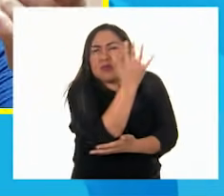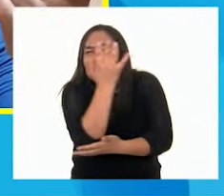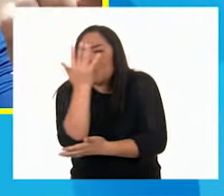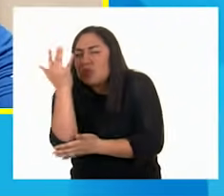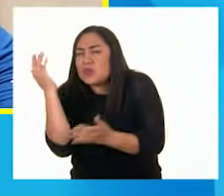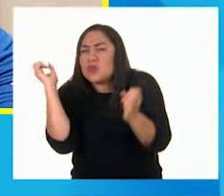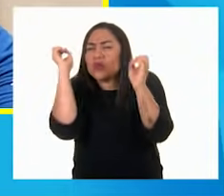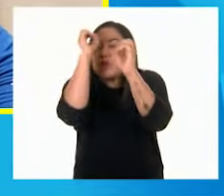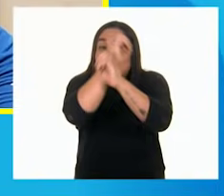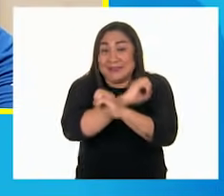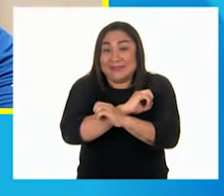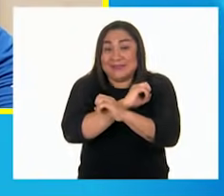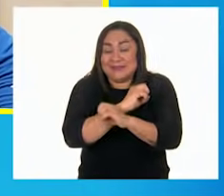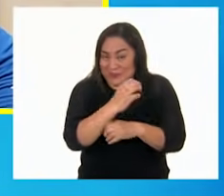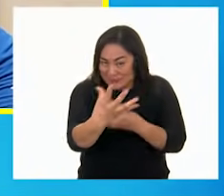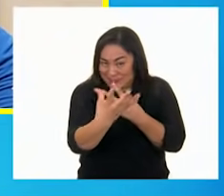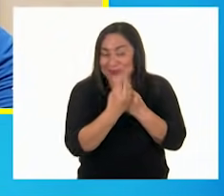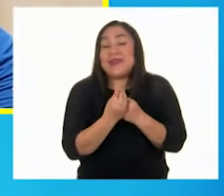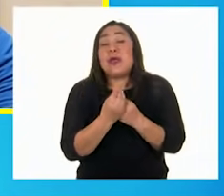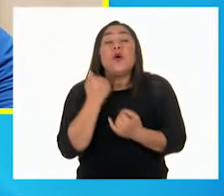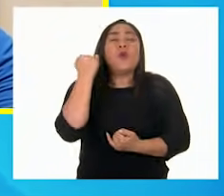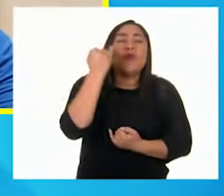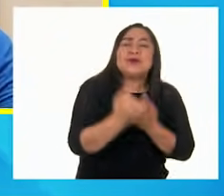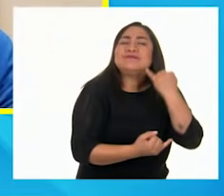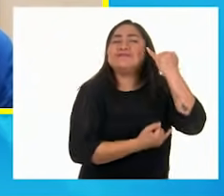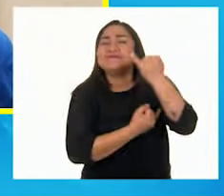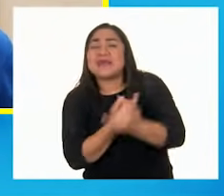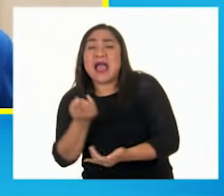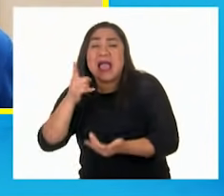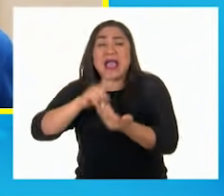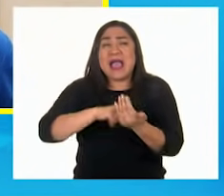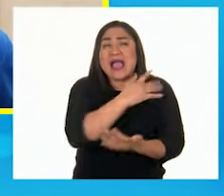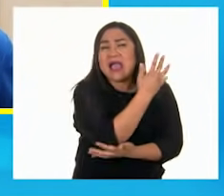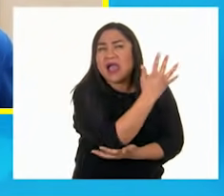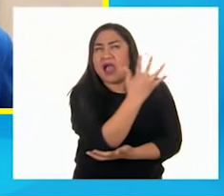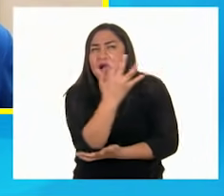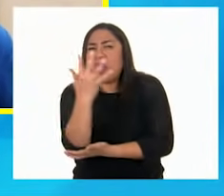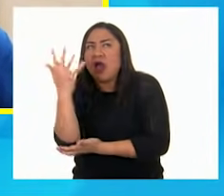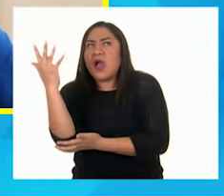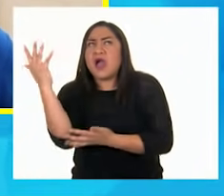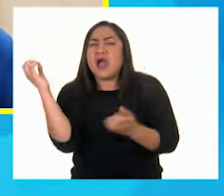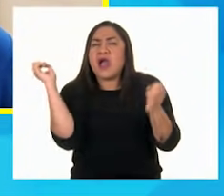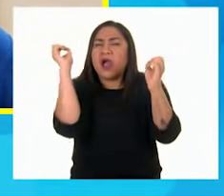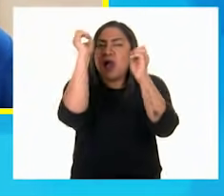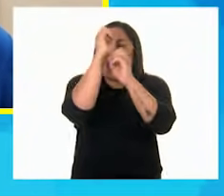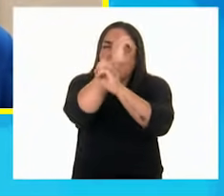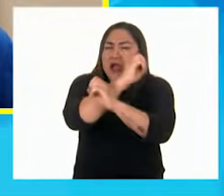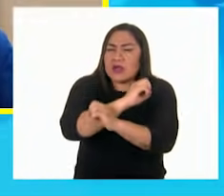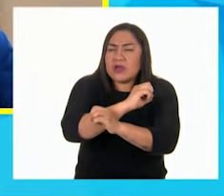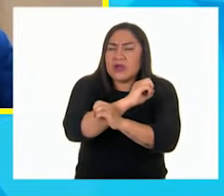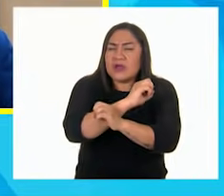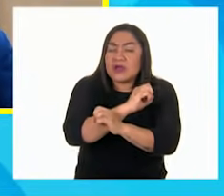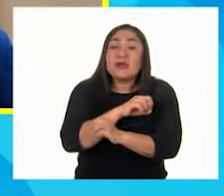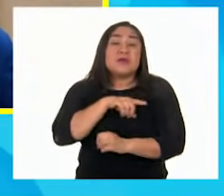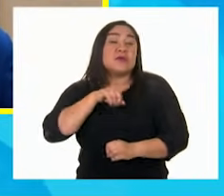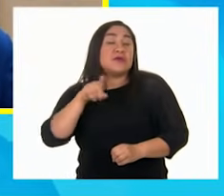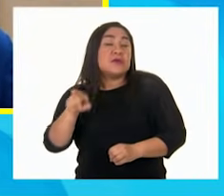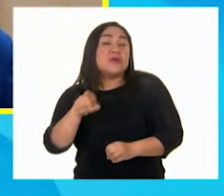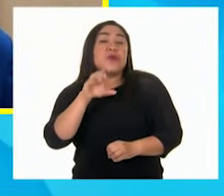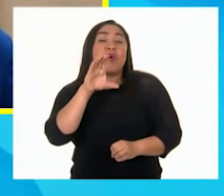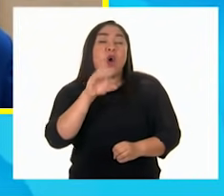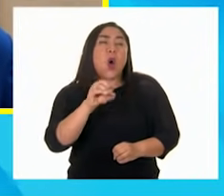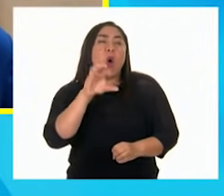Todos. Jugando al escondite en el bosque anocheció. El cucú cantando